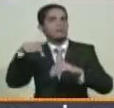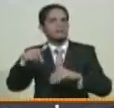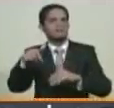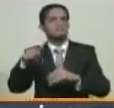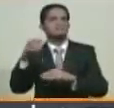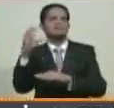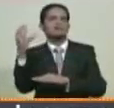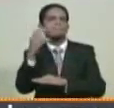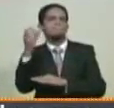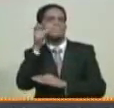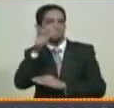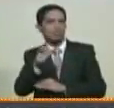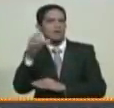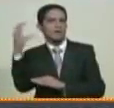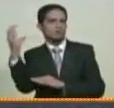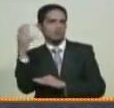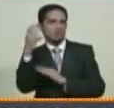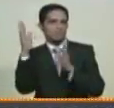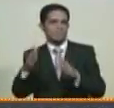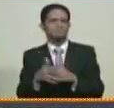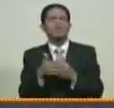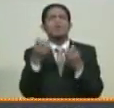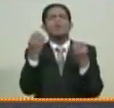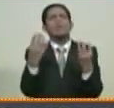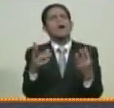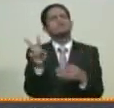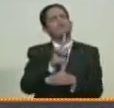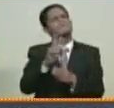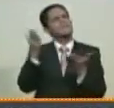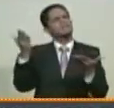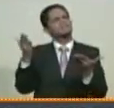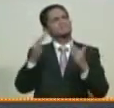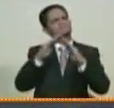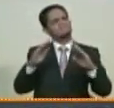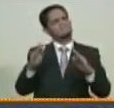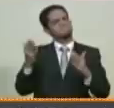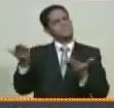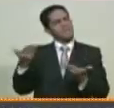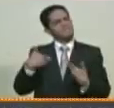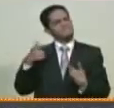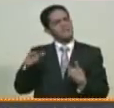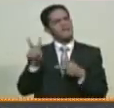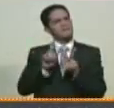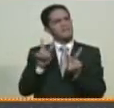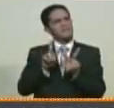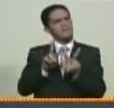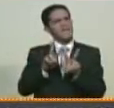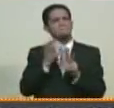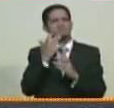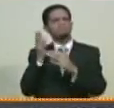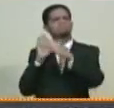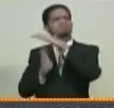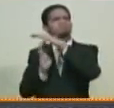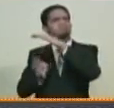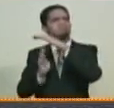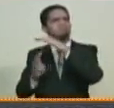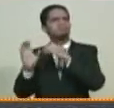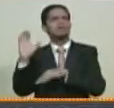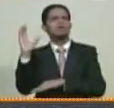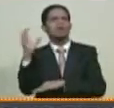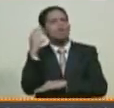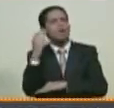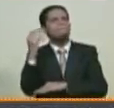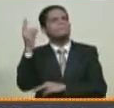cuantos venezolanos y venezolanas han recibido viviendas en el momento en que ha migrado hacia colombia perú a ecuador